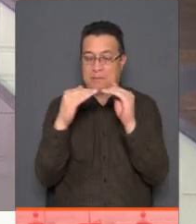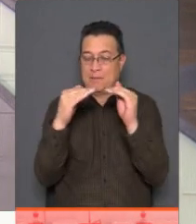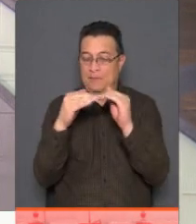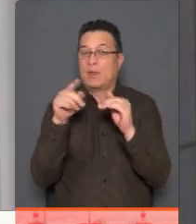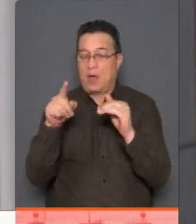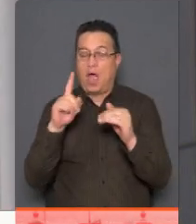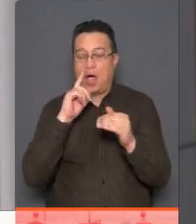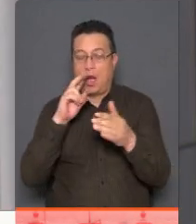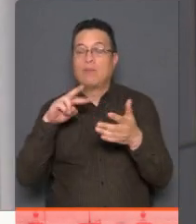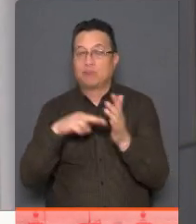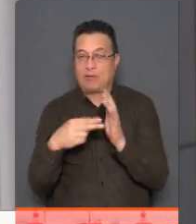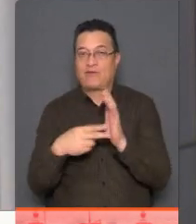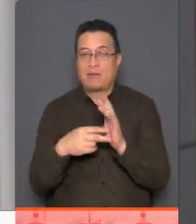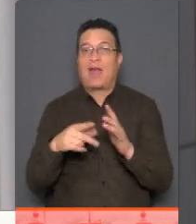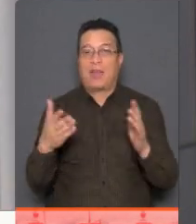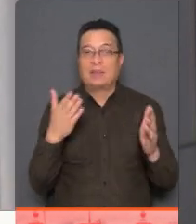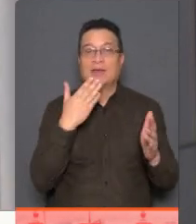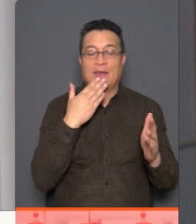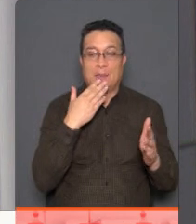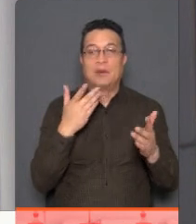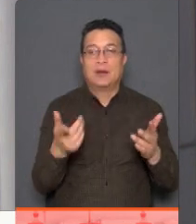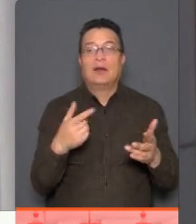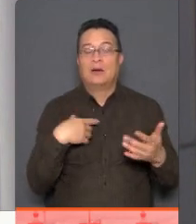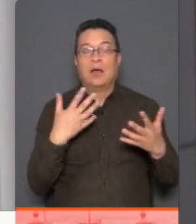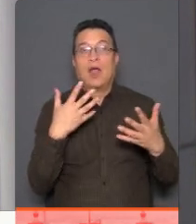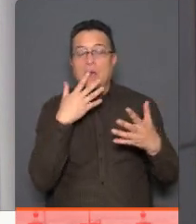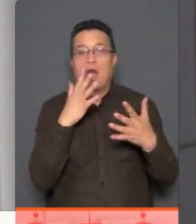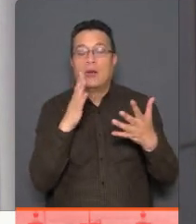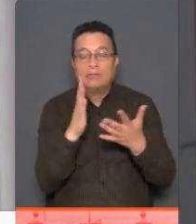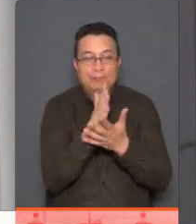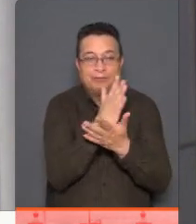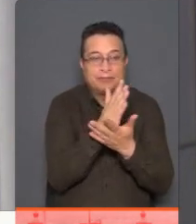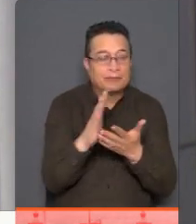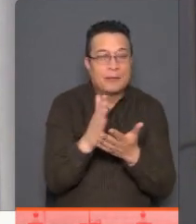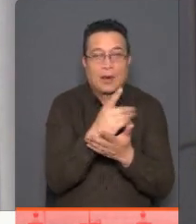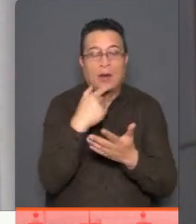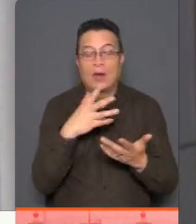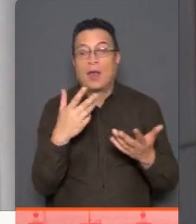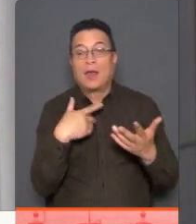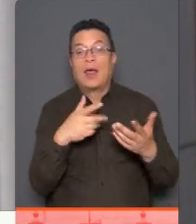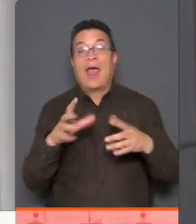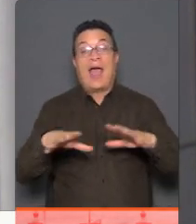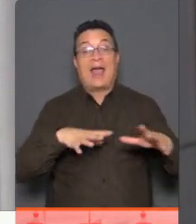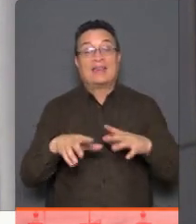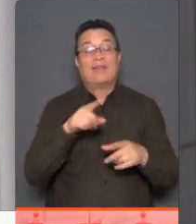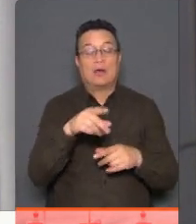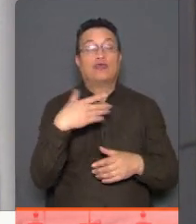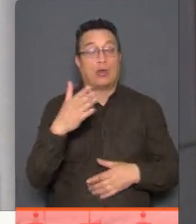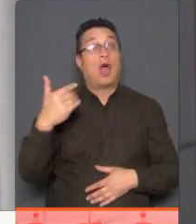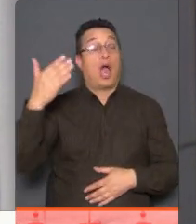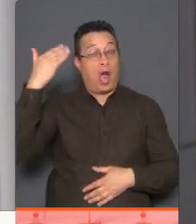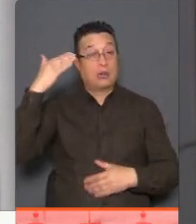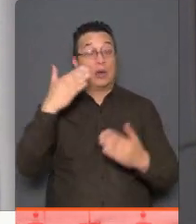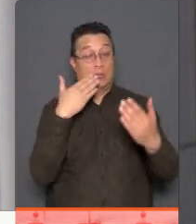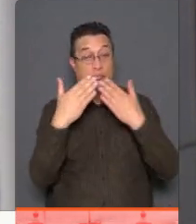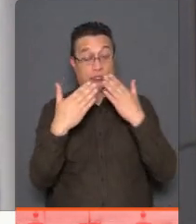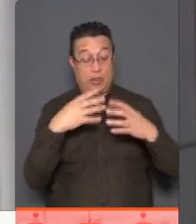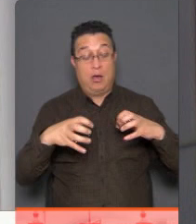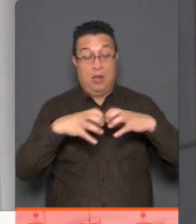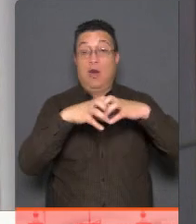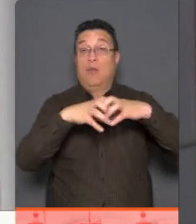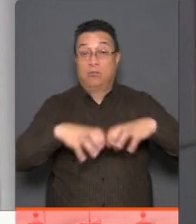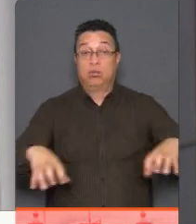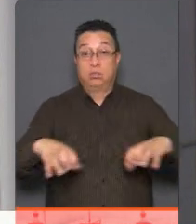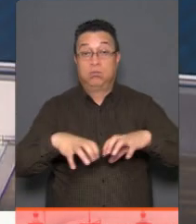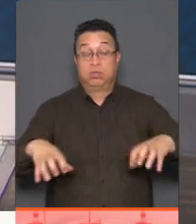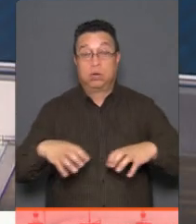también con respecto a los filtros que hay en términos de electividad. Hemos hablado en otras noches de la fragmentación, de